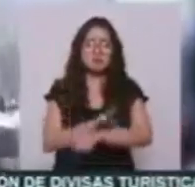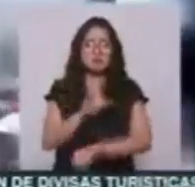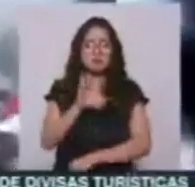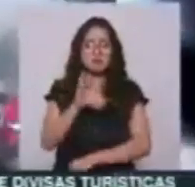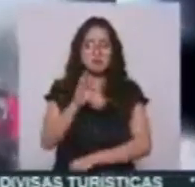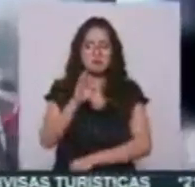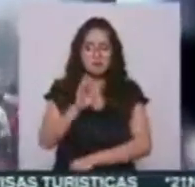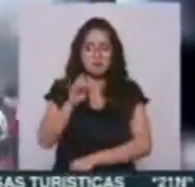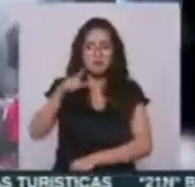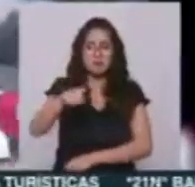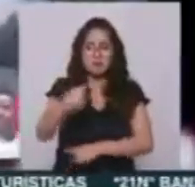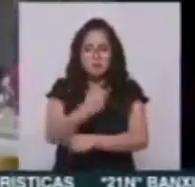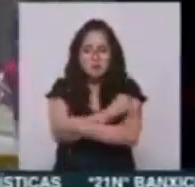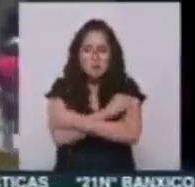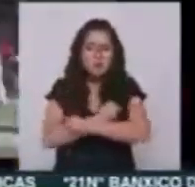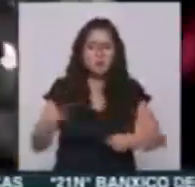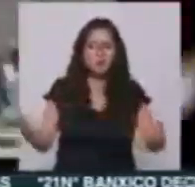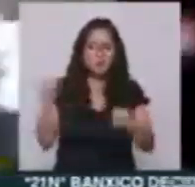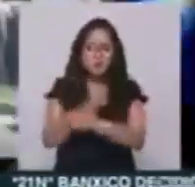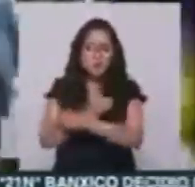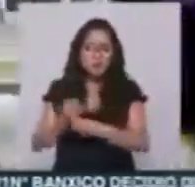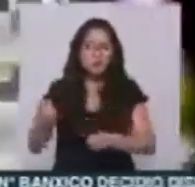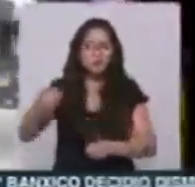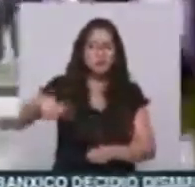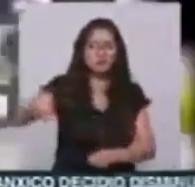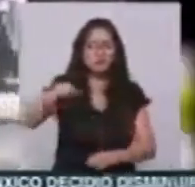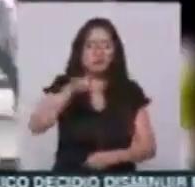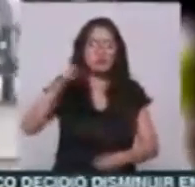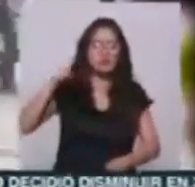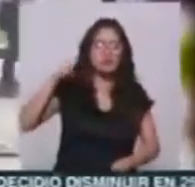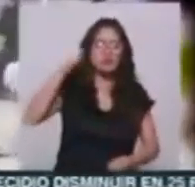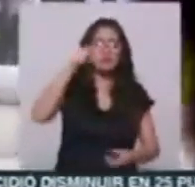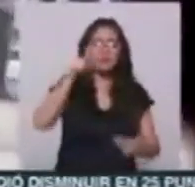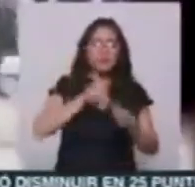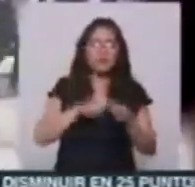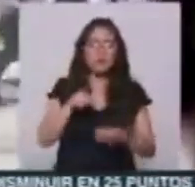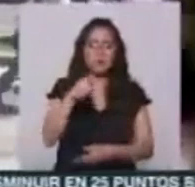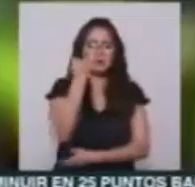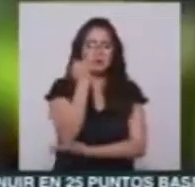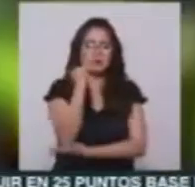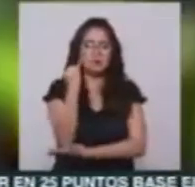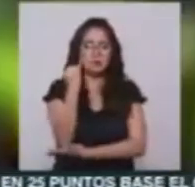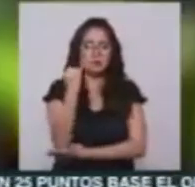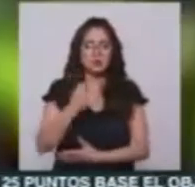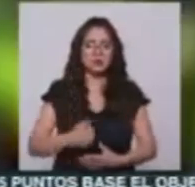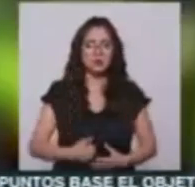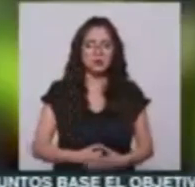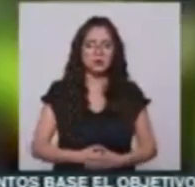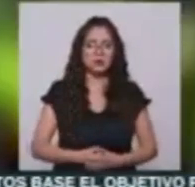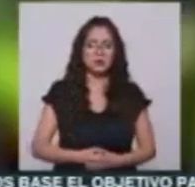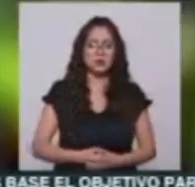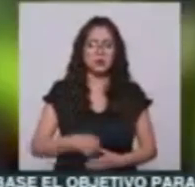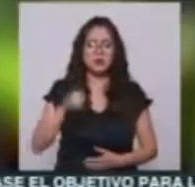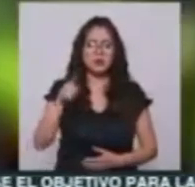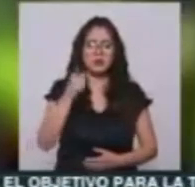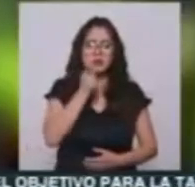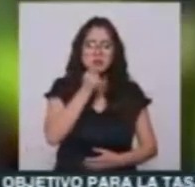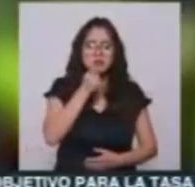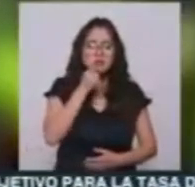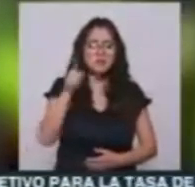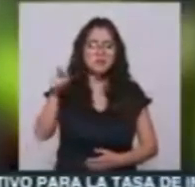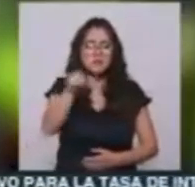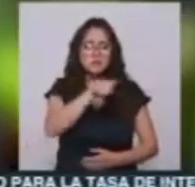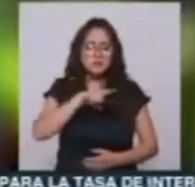lanzaron cohetones y bombas Molotov a la sede sindical ubicada en la avenida Insurgentes. Elementos de la policía intervinieron y